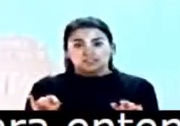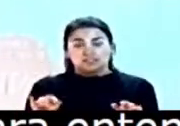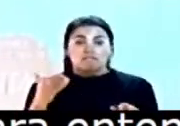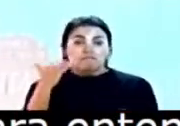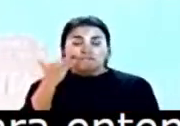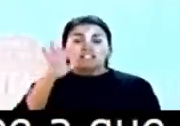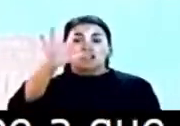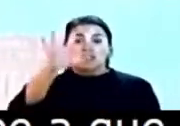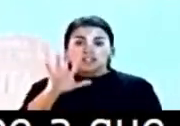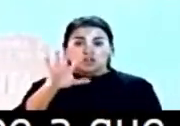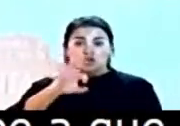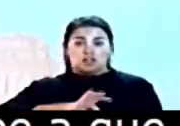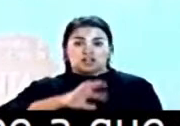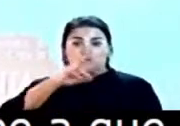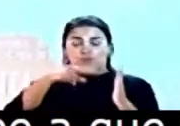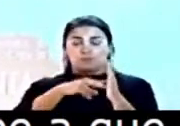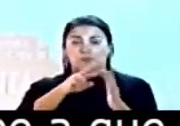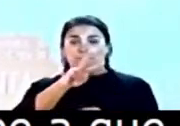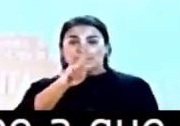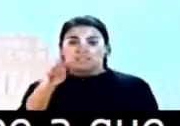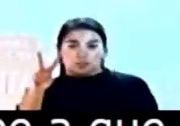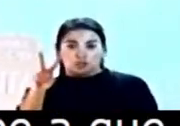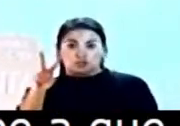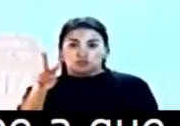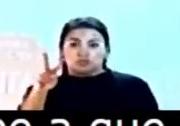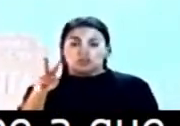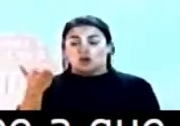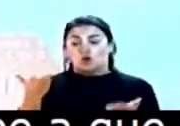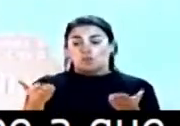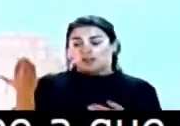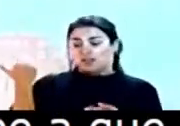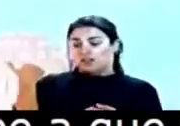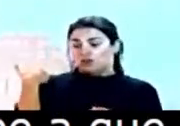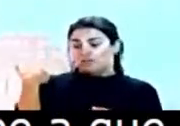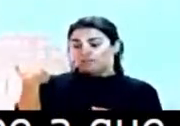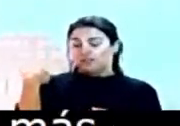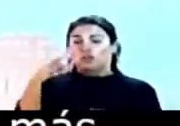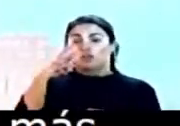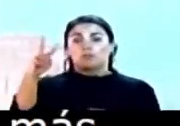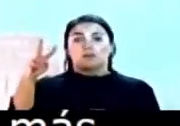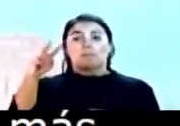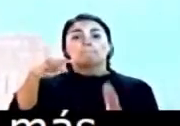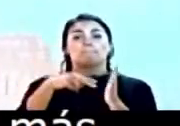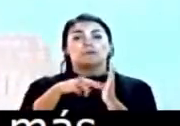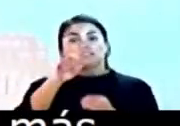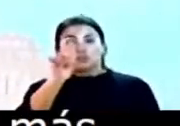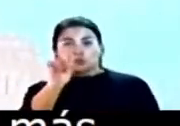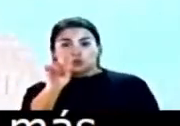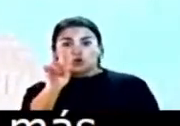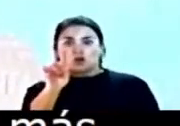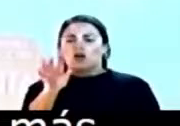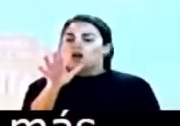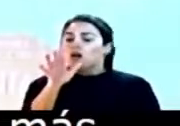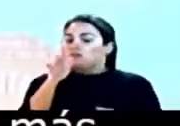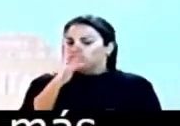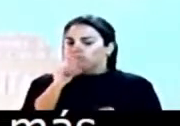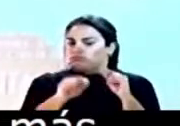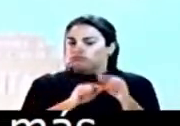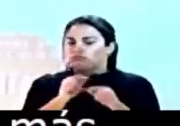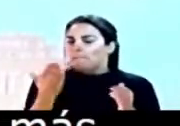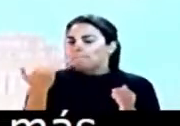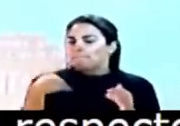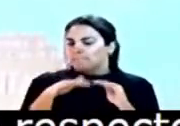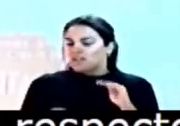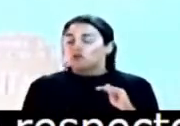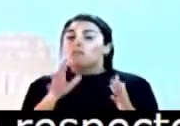enero de 2022 con respecto a un 5 de enero de 2021, hay la mitad de personas